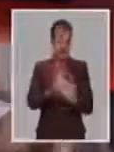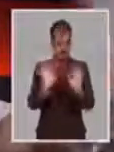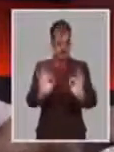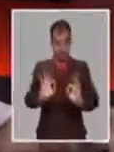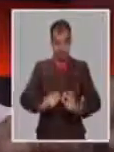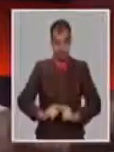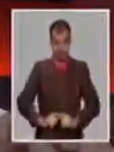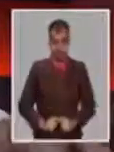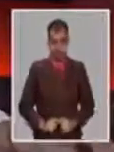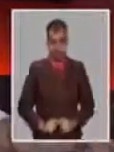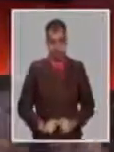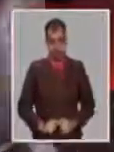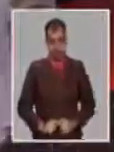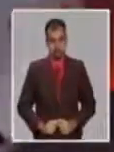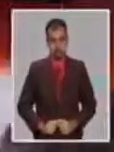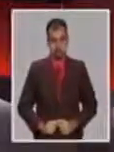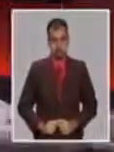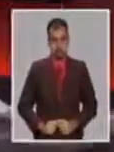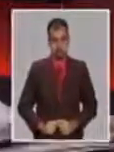desde ayer.